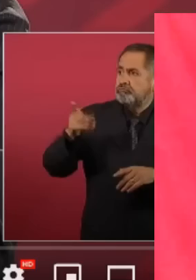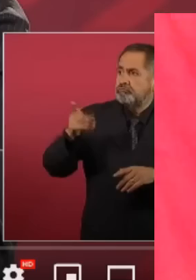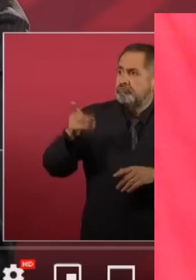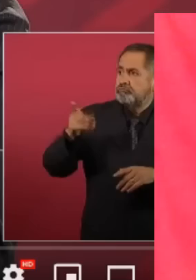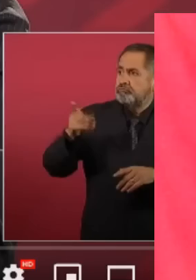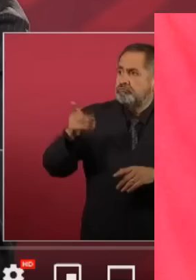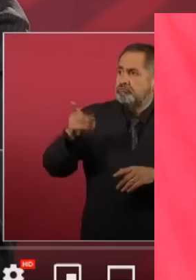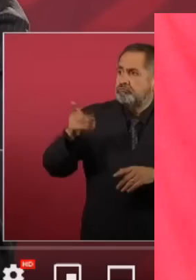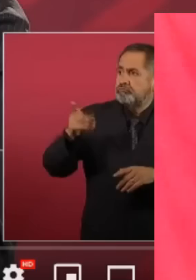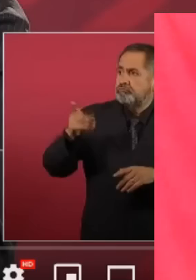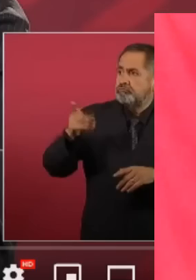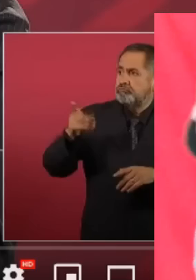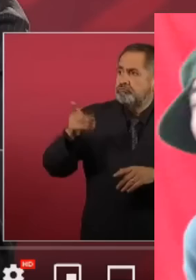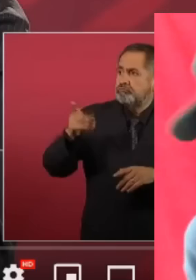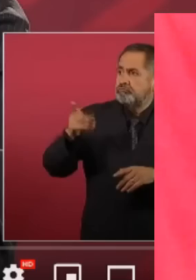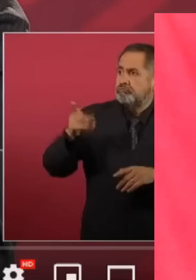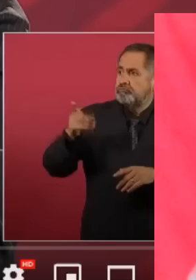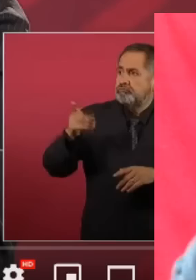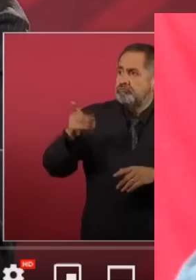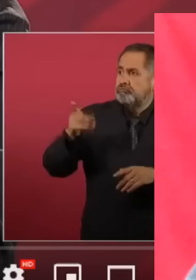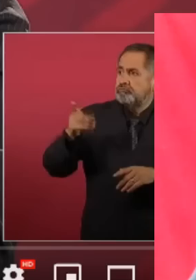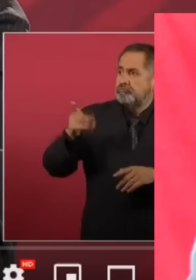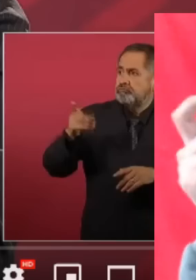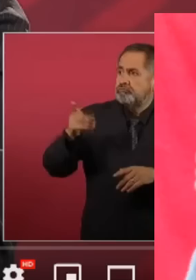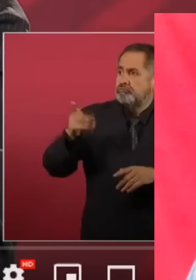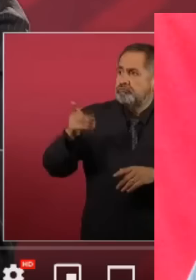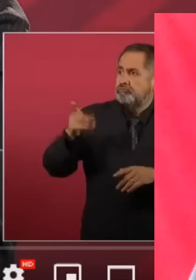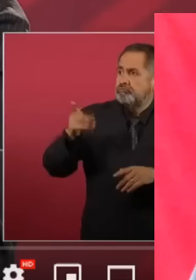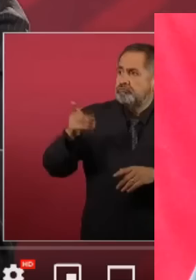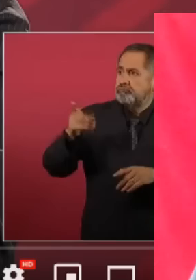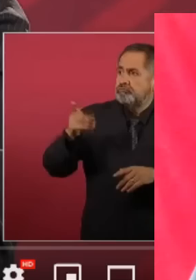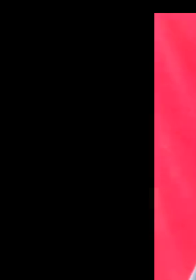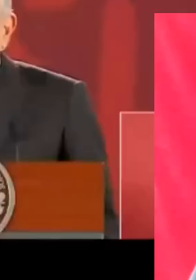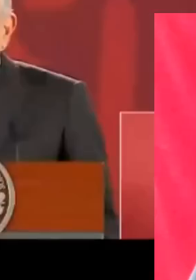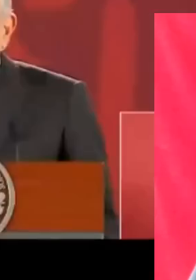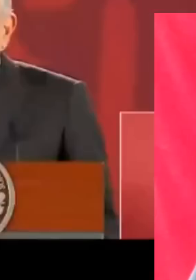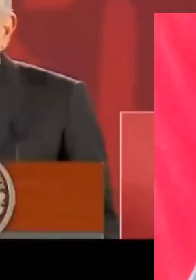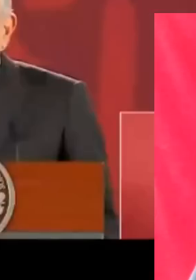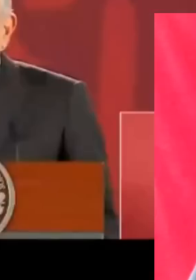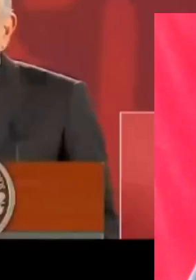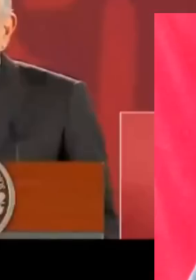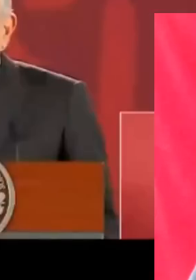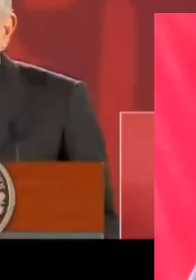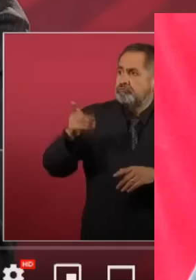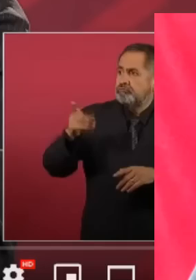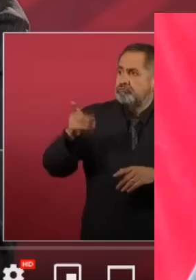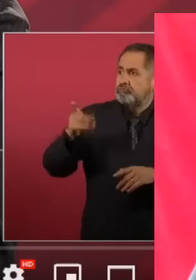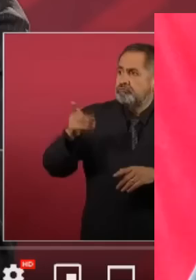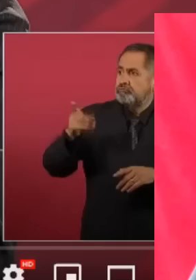a dónde fue a caer a ese compatriota no solo te voy a hablar de eso también te voy a hablar de